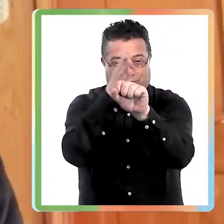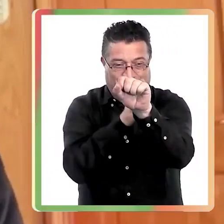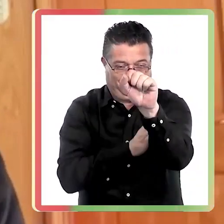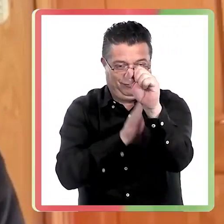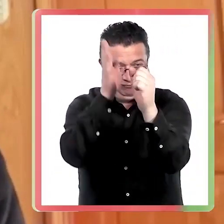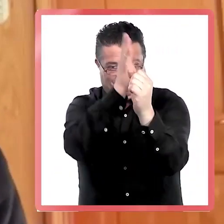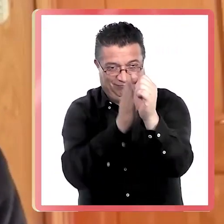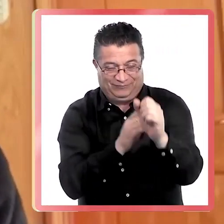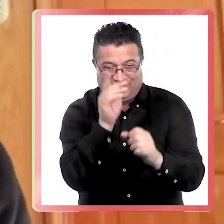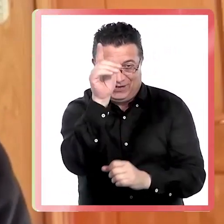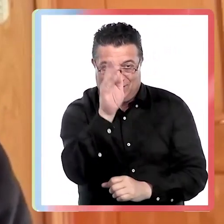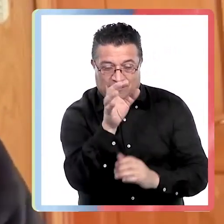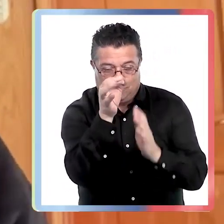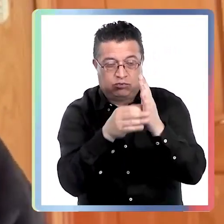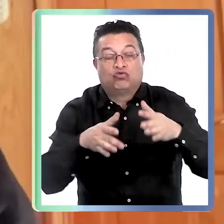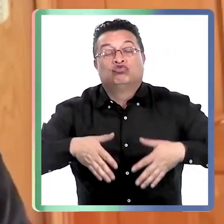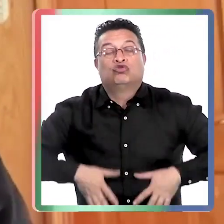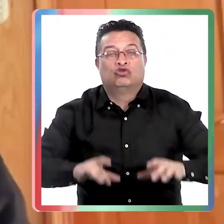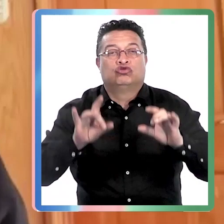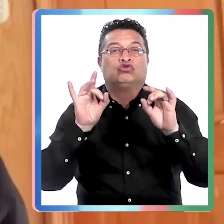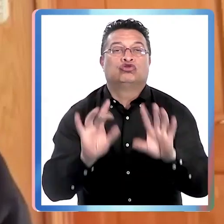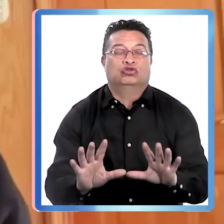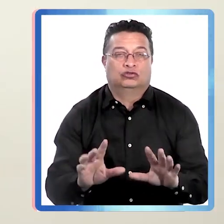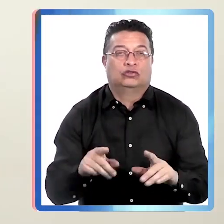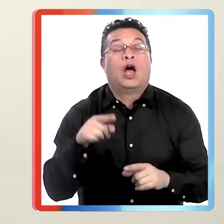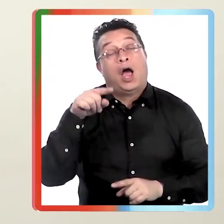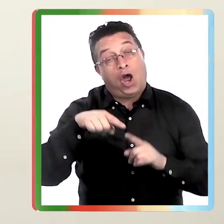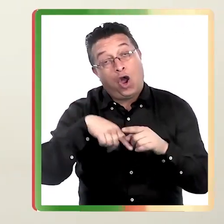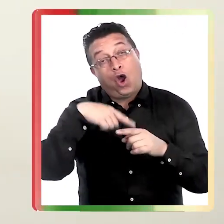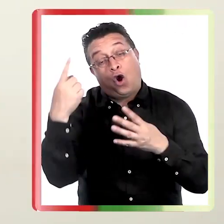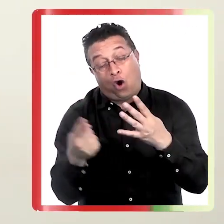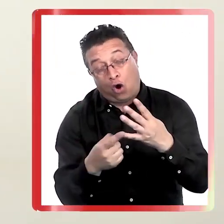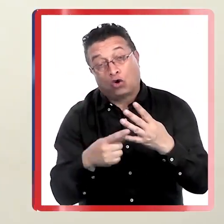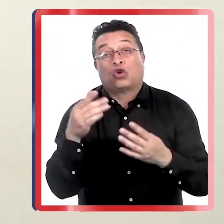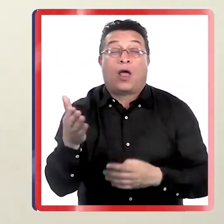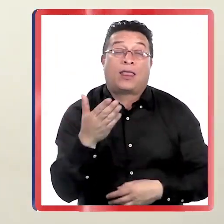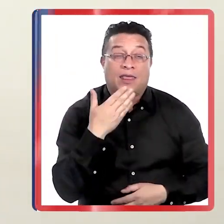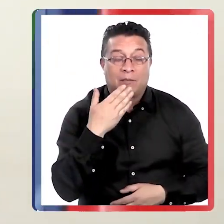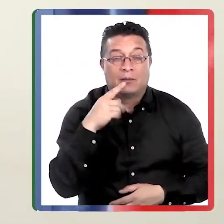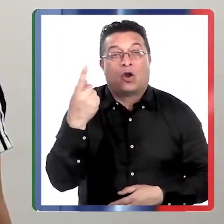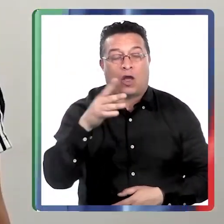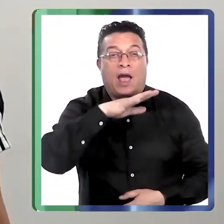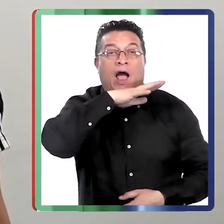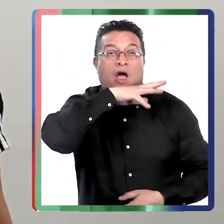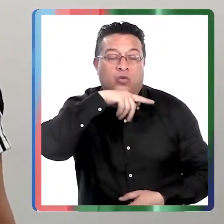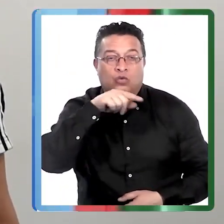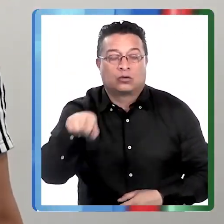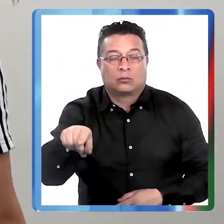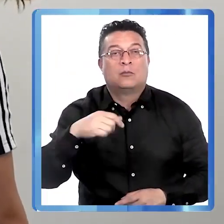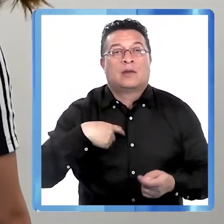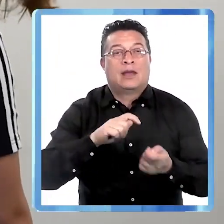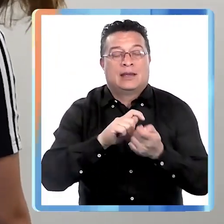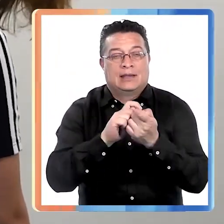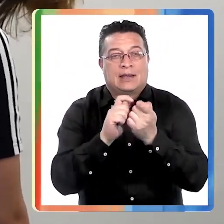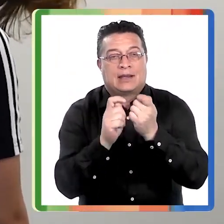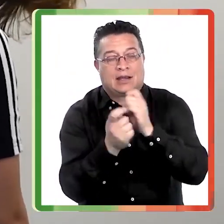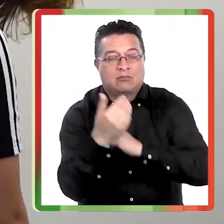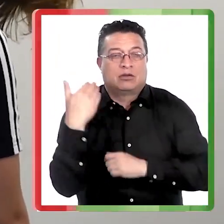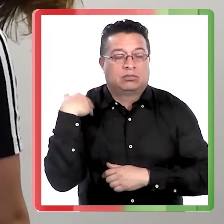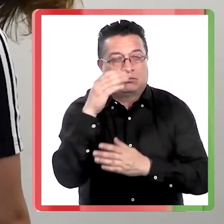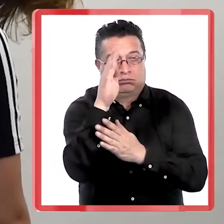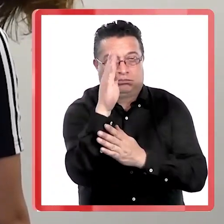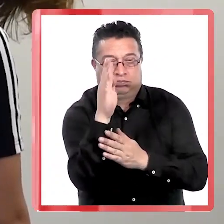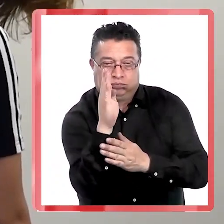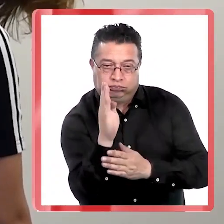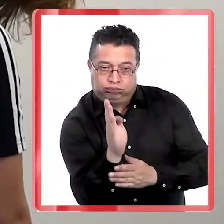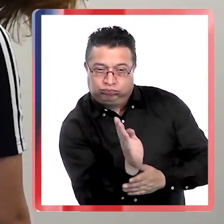se llama escoliosis congénita, porque hay una malformación en el nacimiento. Y por último, hay otro capítulo que es la escoliosis del adulto, que se produce por los